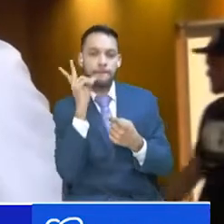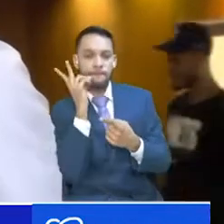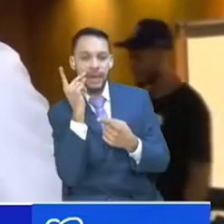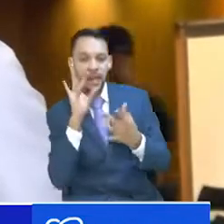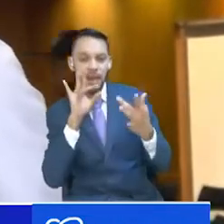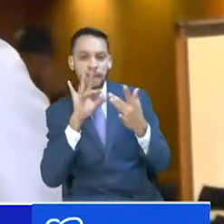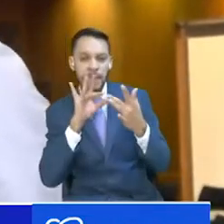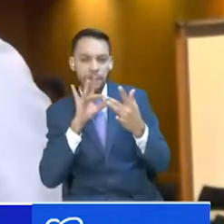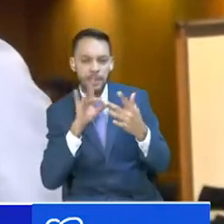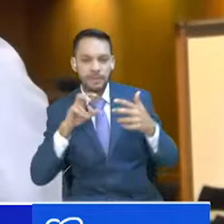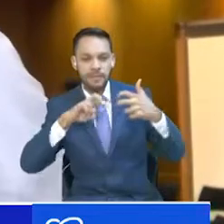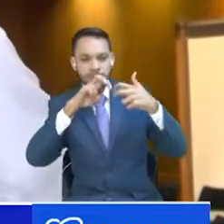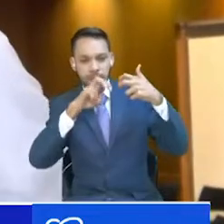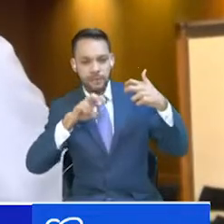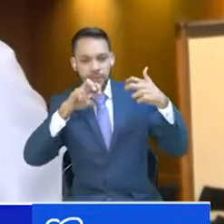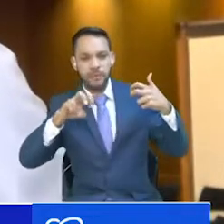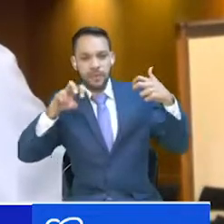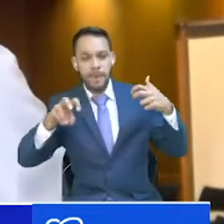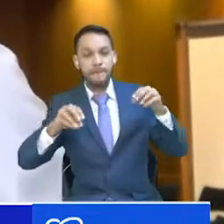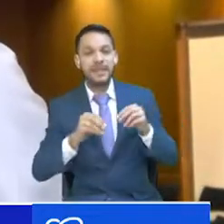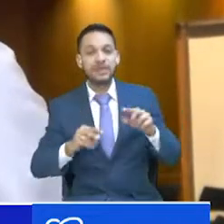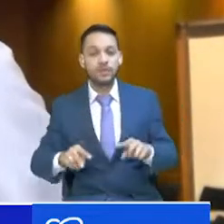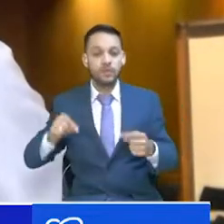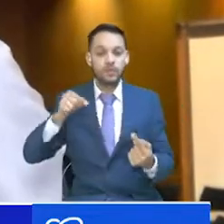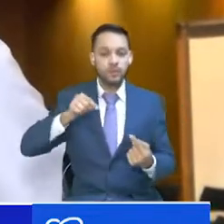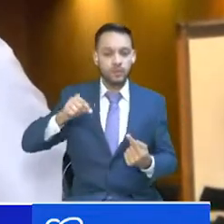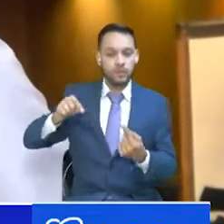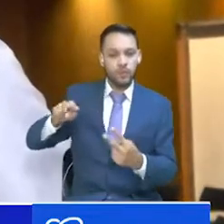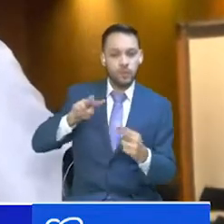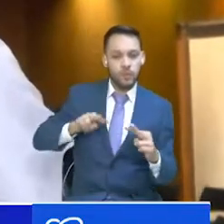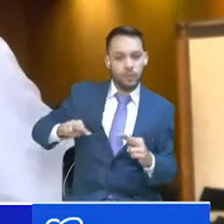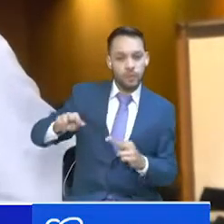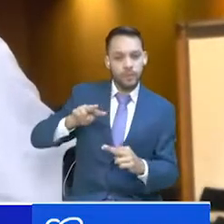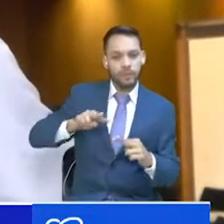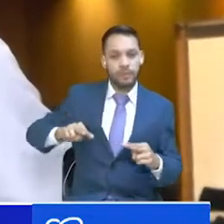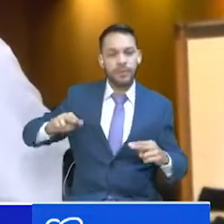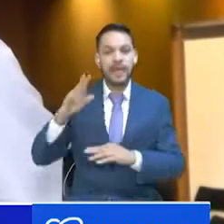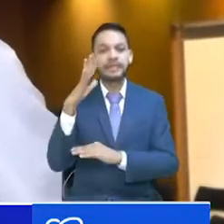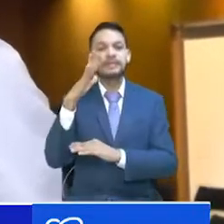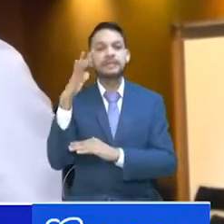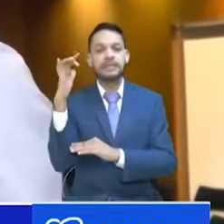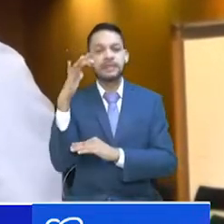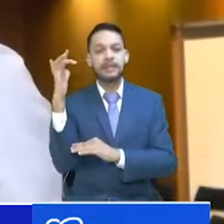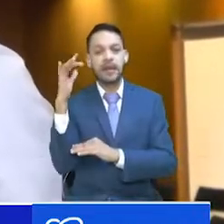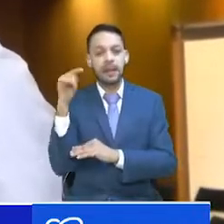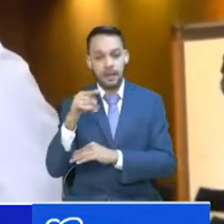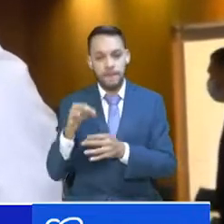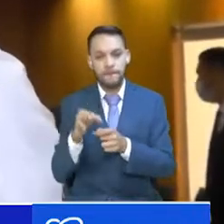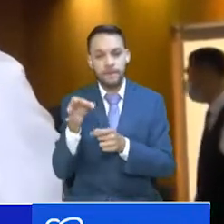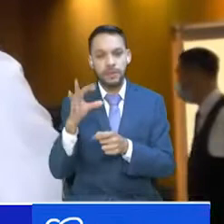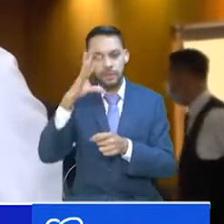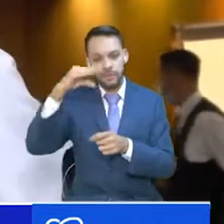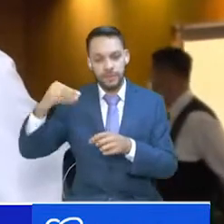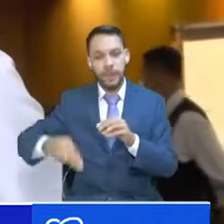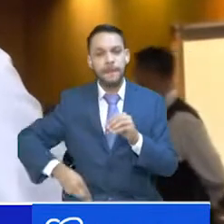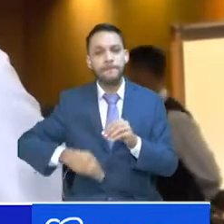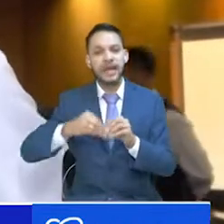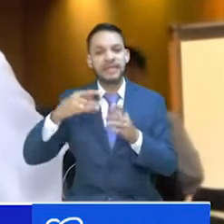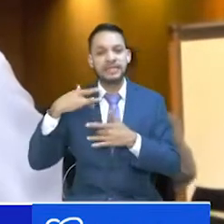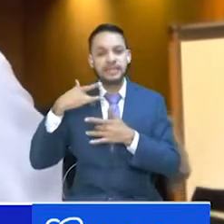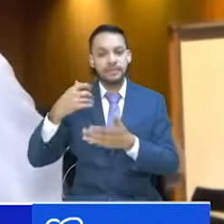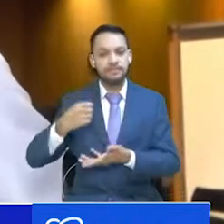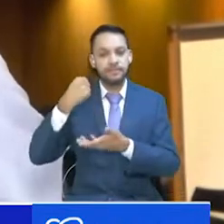cable aéreo turístico para el municipio de salento vamos a proponer el subsidio permanente a la